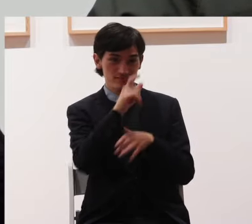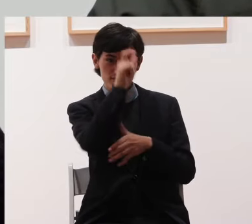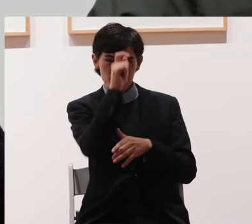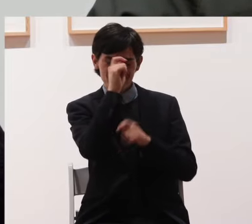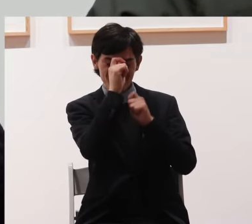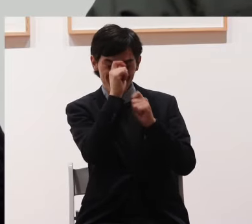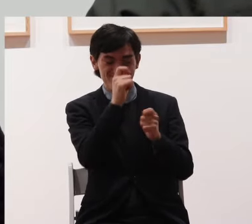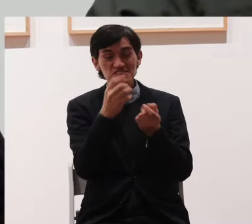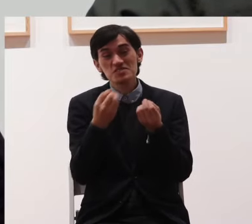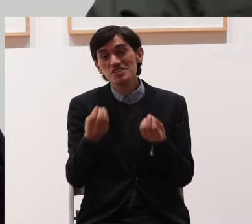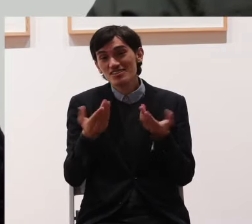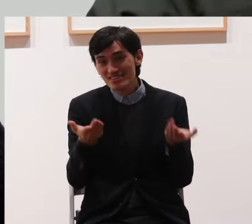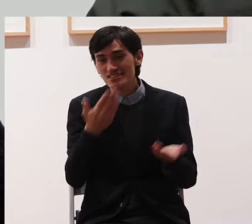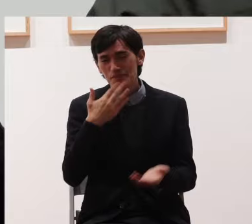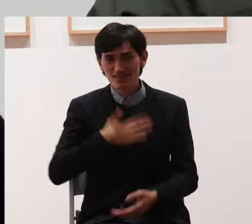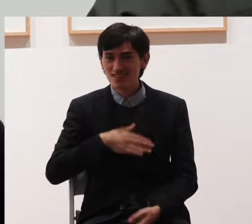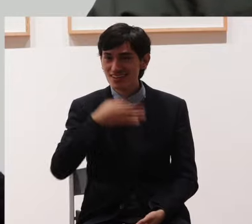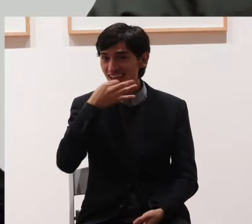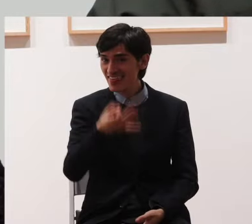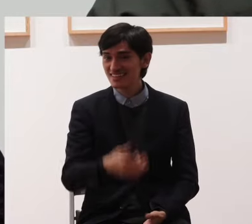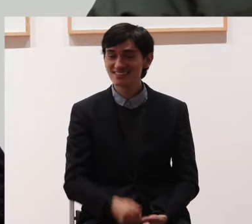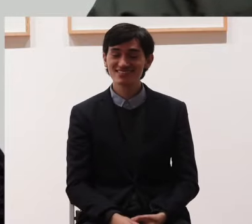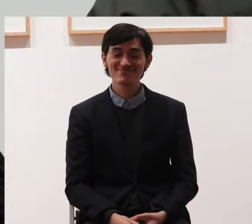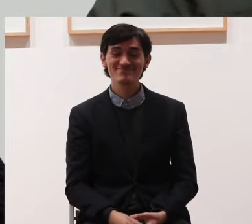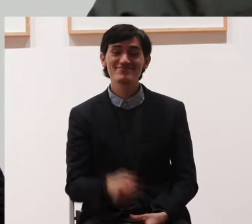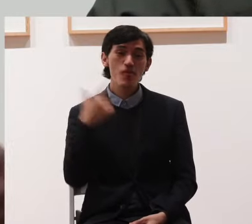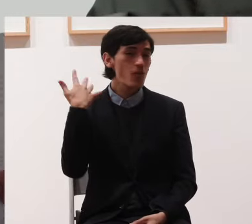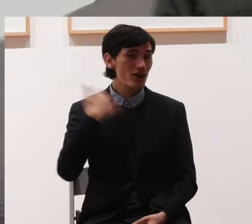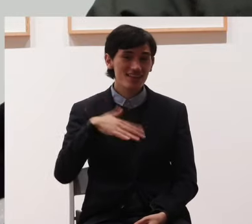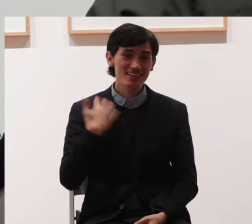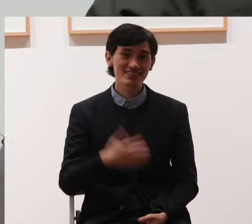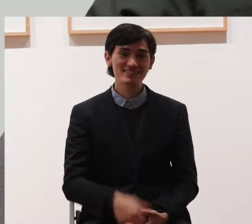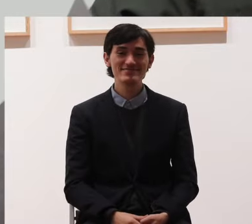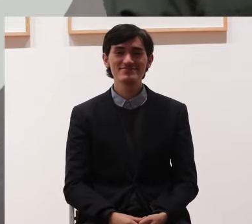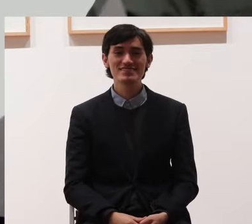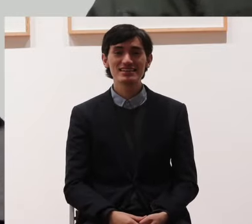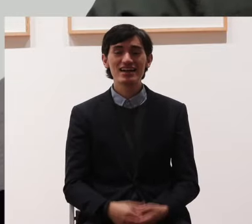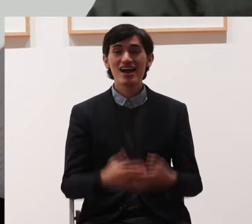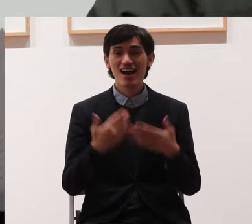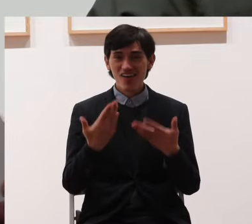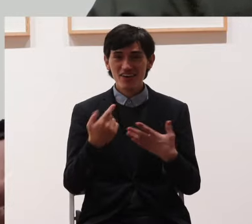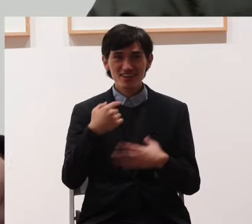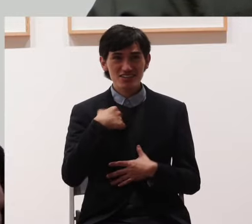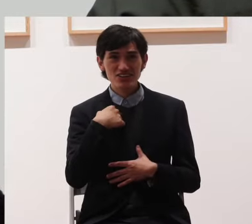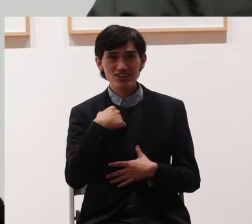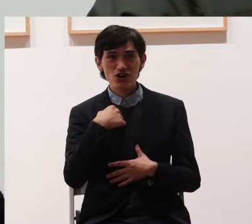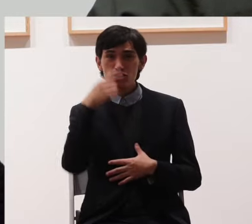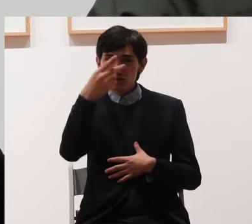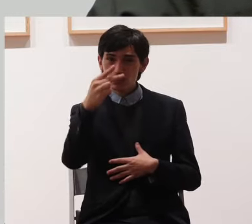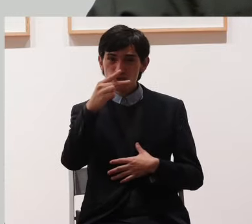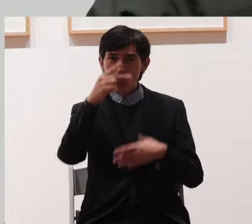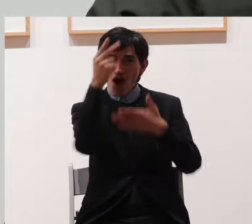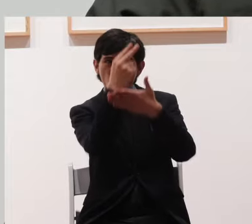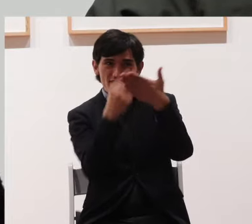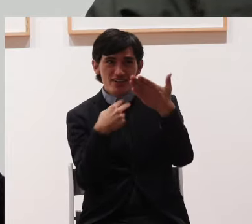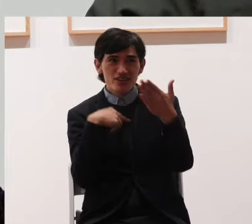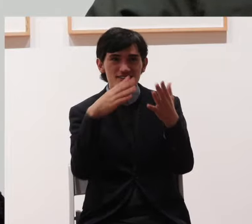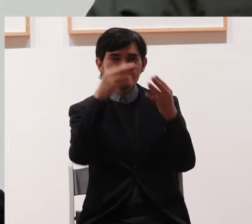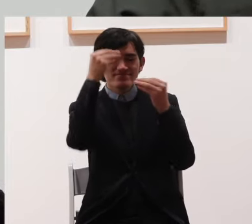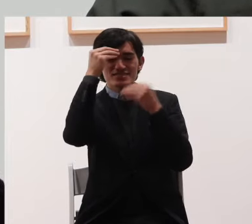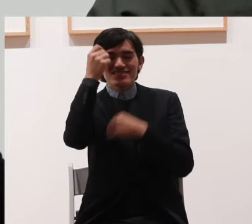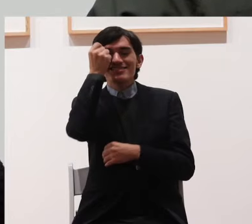muchísimo. Bueno, eso también tenía que decirlo porque es muy importante. Aún estoy asimilando su obra